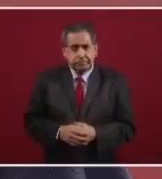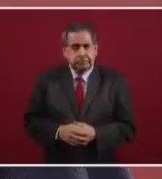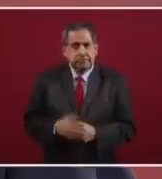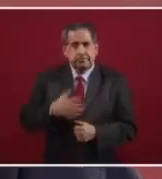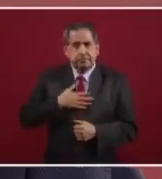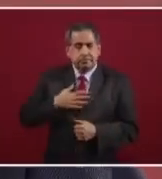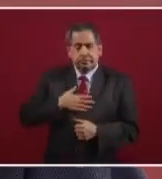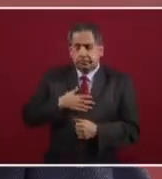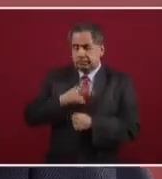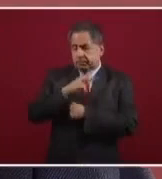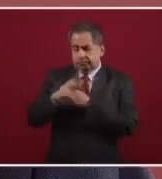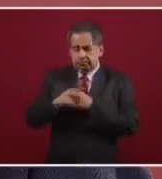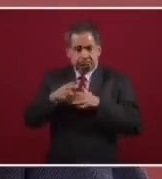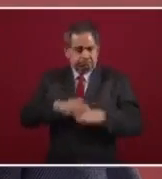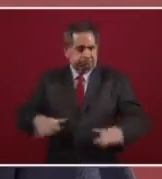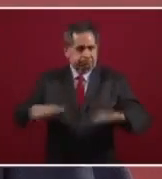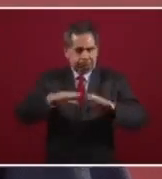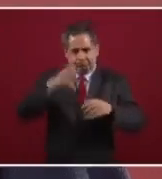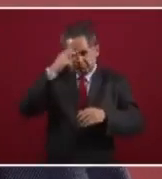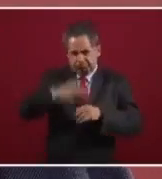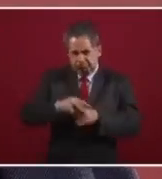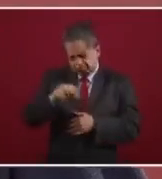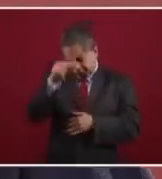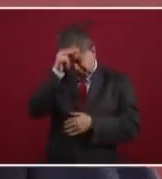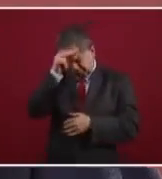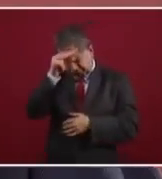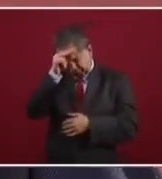nuestro pueblo sabio supo